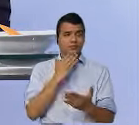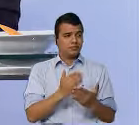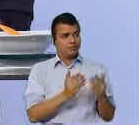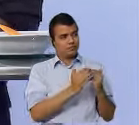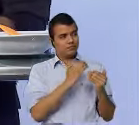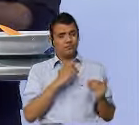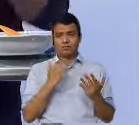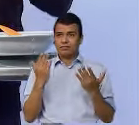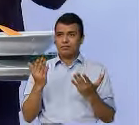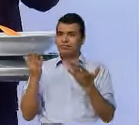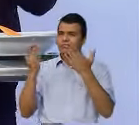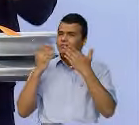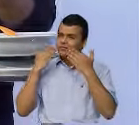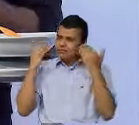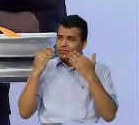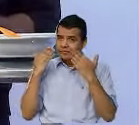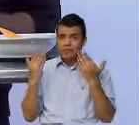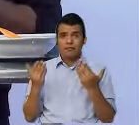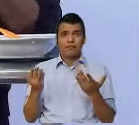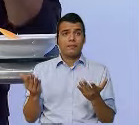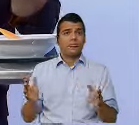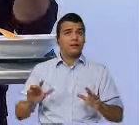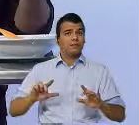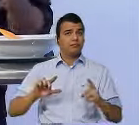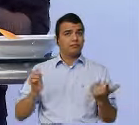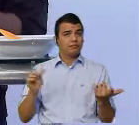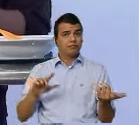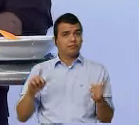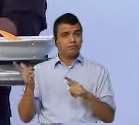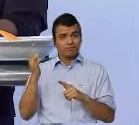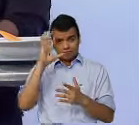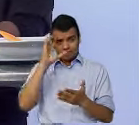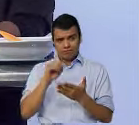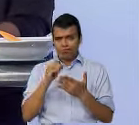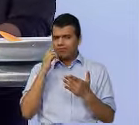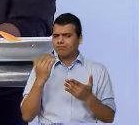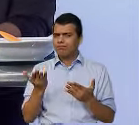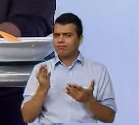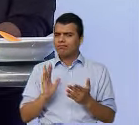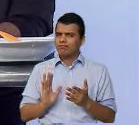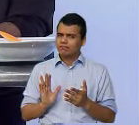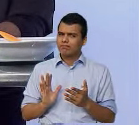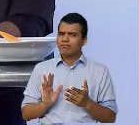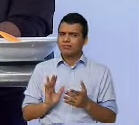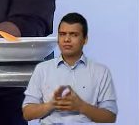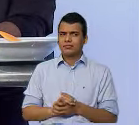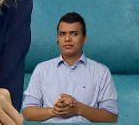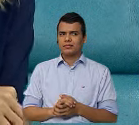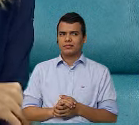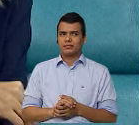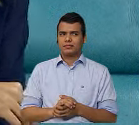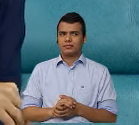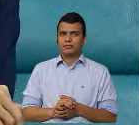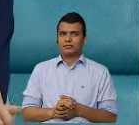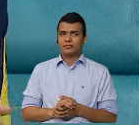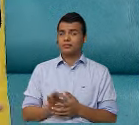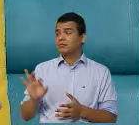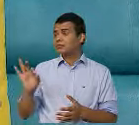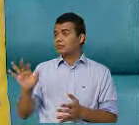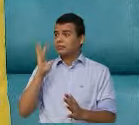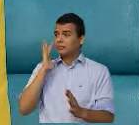amable. ¿Y qué opina mi querida Gigi de esta delicia que le acabo de mostrar? Que es una muy